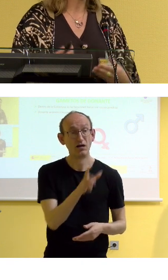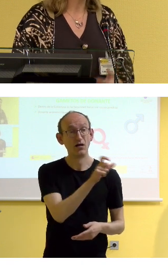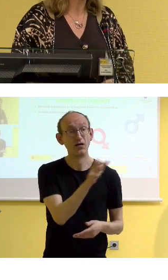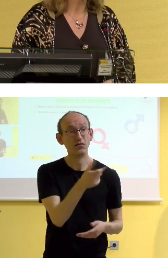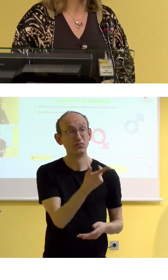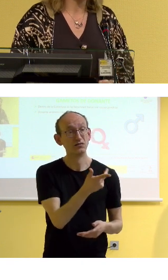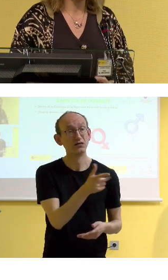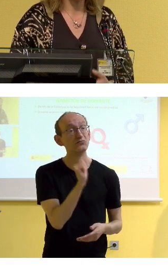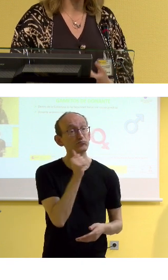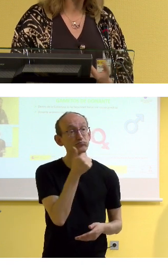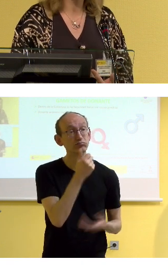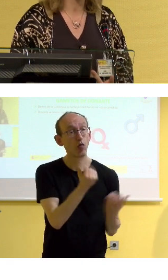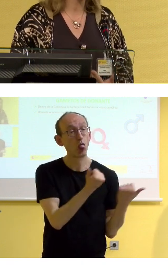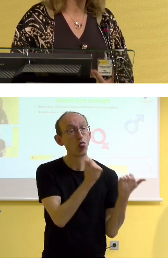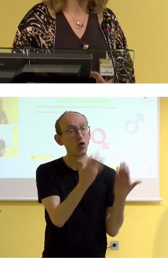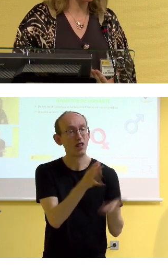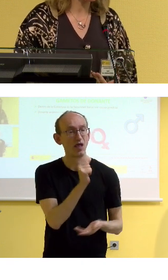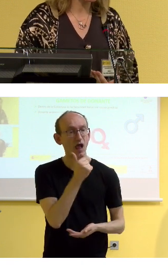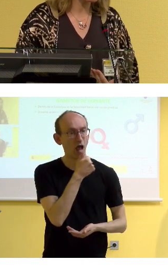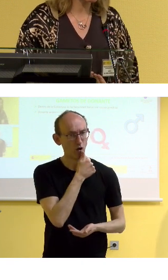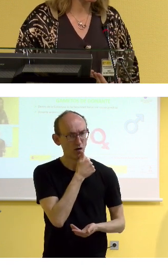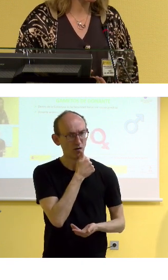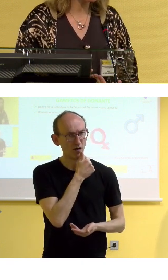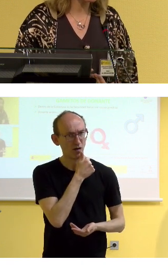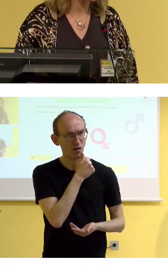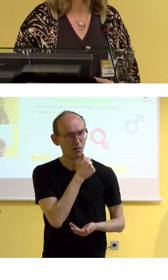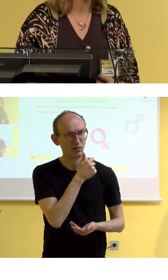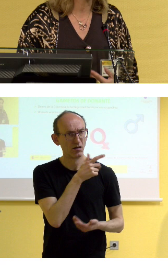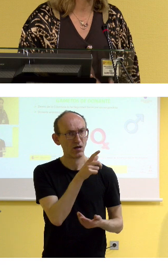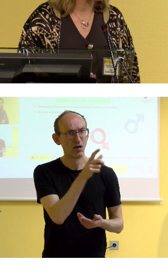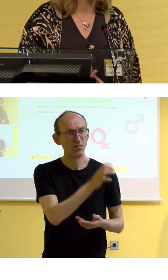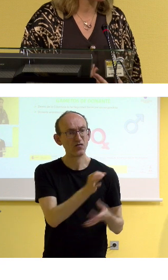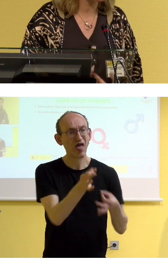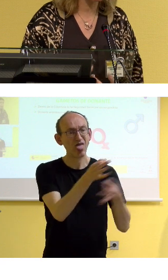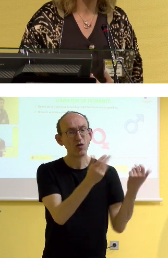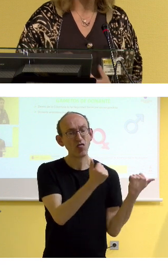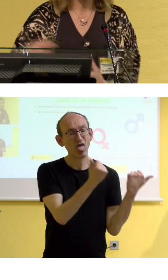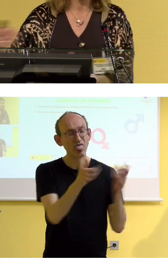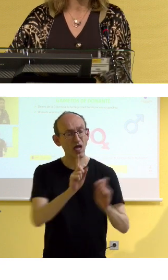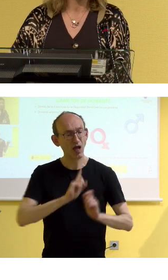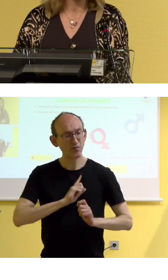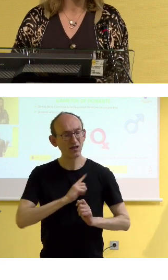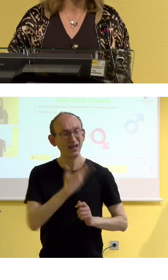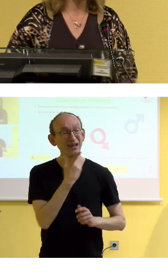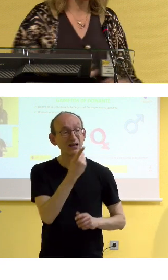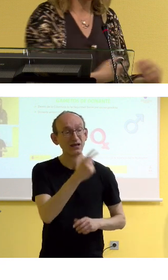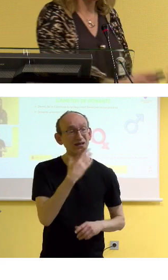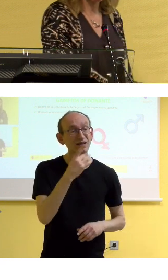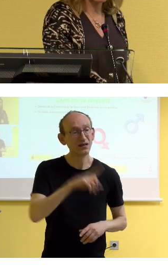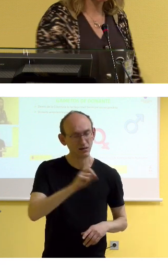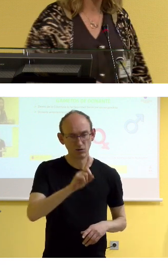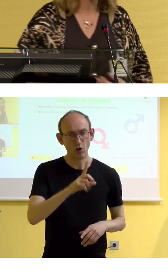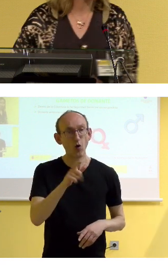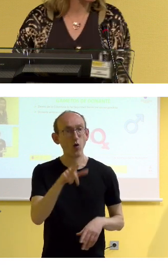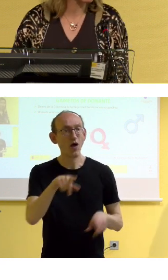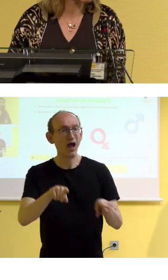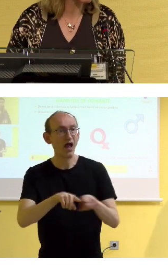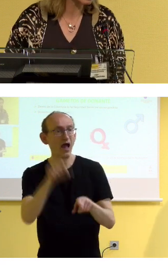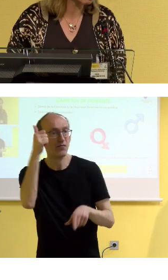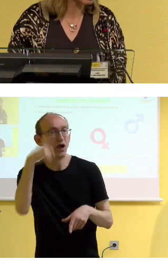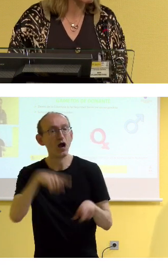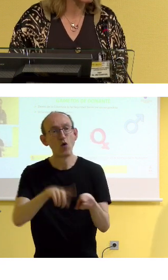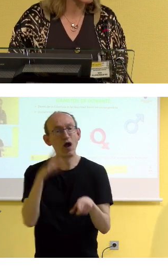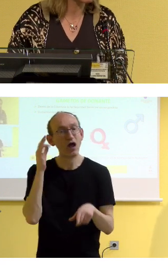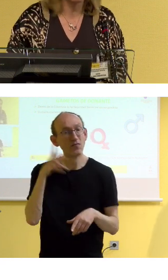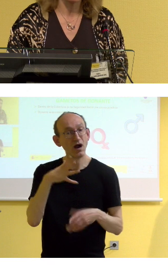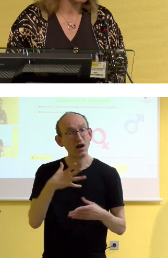son anónimos, o sea, no puedes conocer quién ha sido el donante y no está permitido decir si puede venir mi hermana o mi hermano, que sé que no es